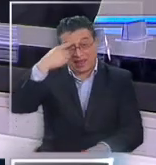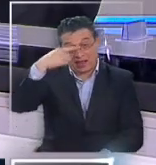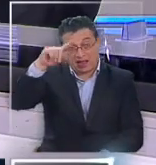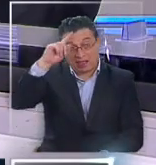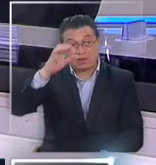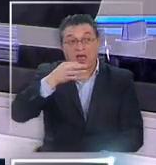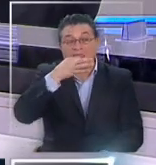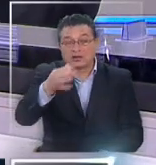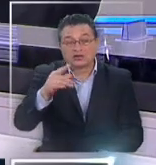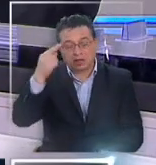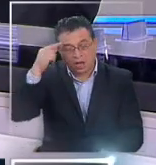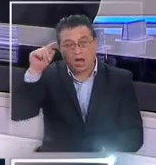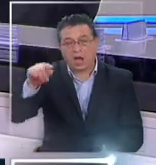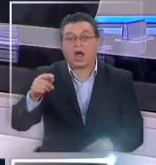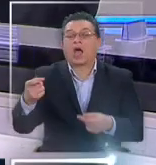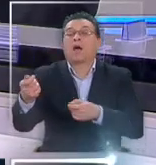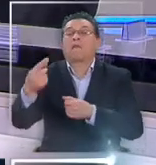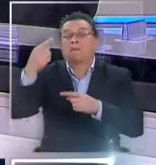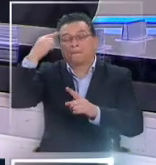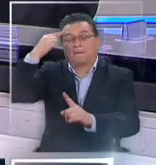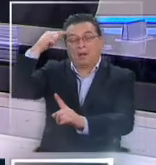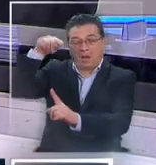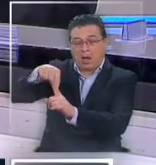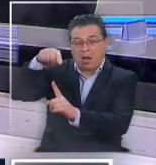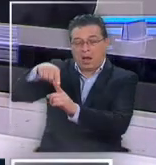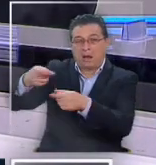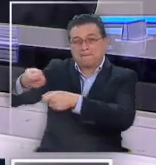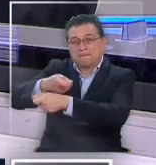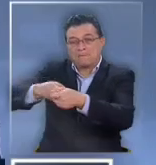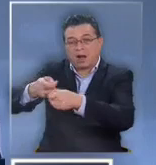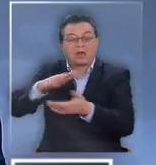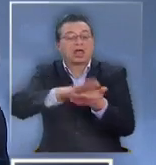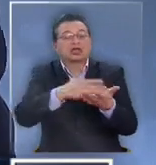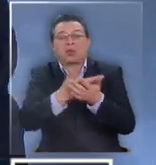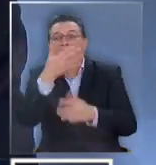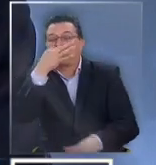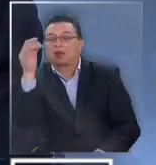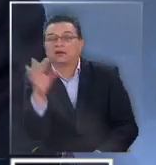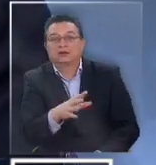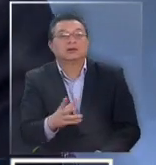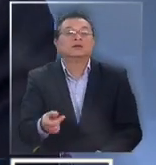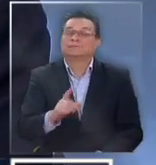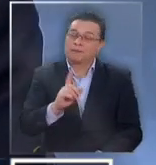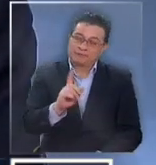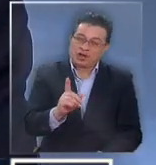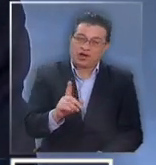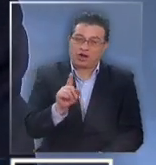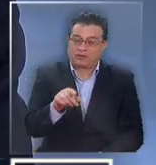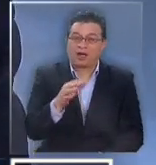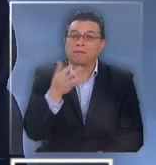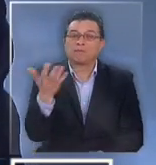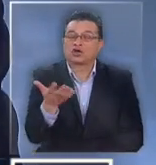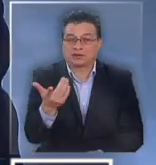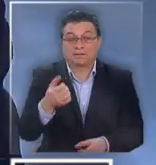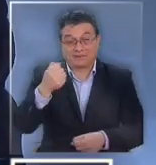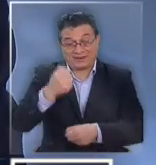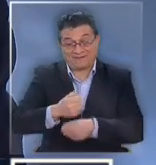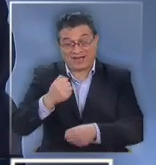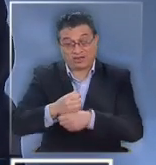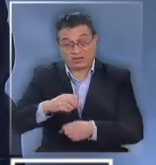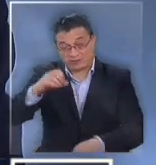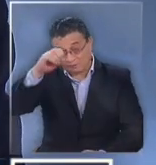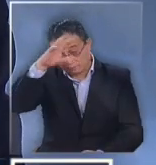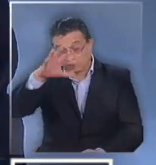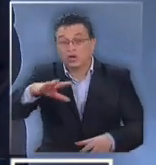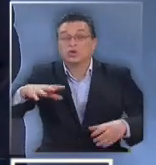prevalece una mirada económica por sobre la sanitaria no por qué y los trabajadores están haciendo